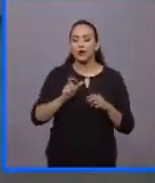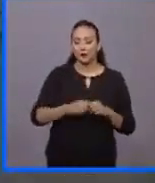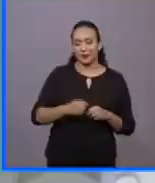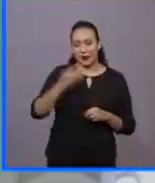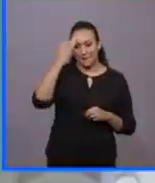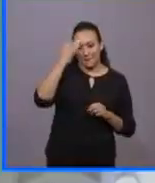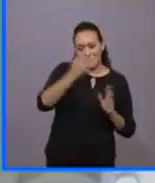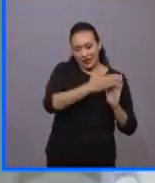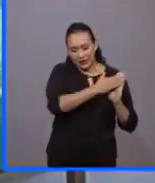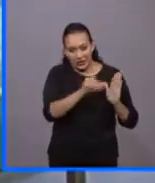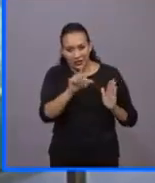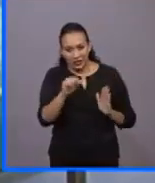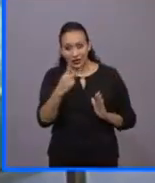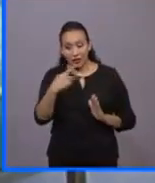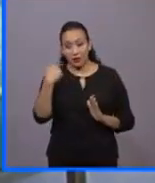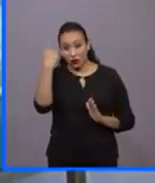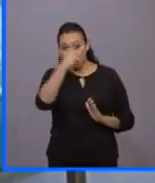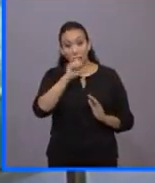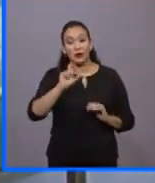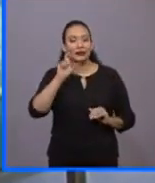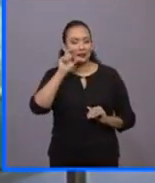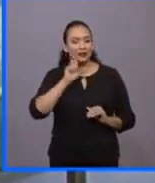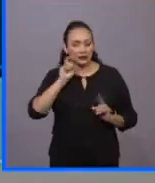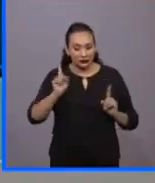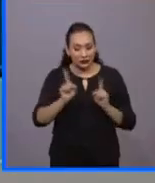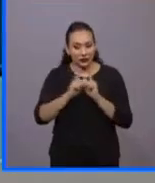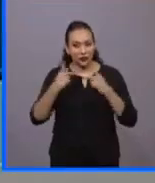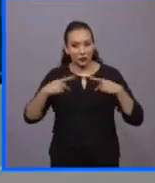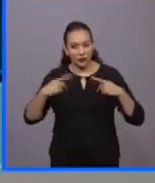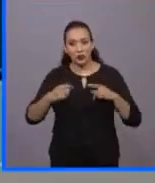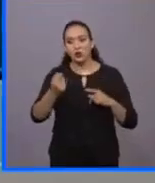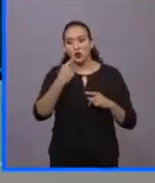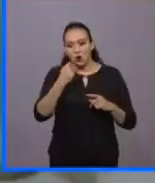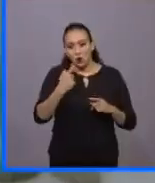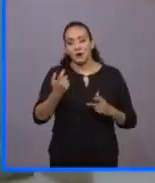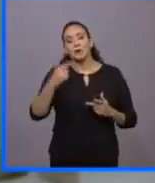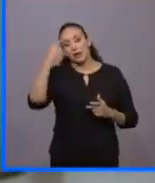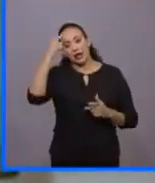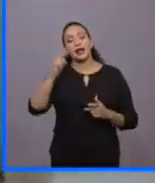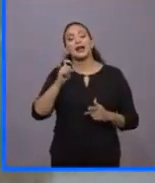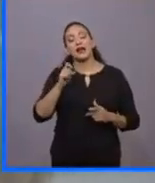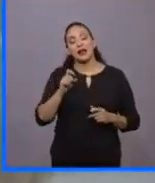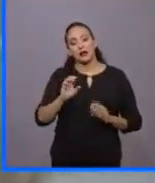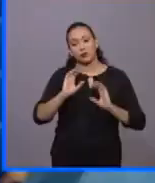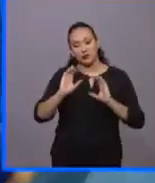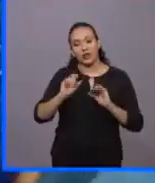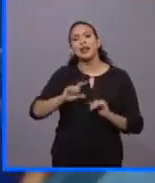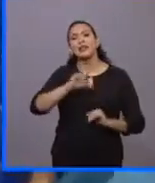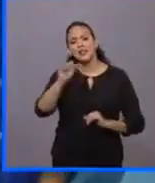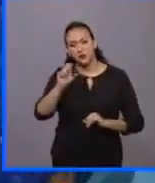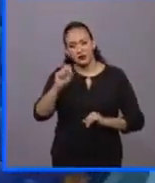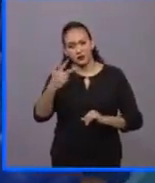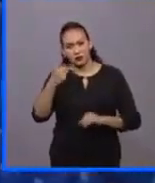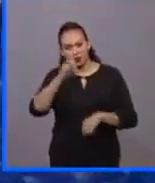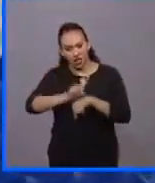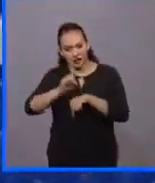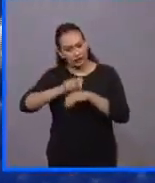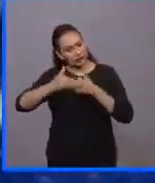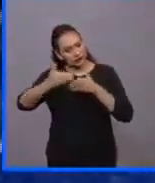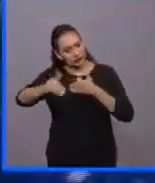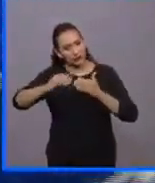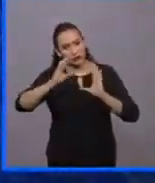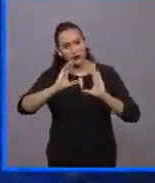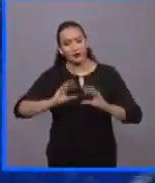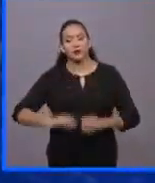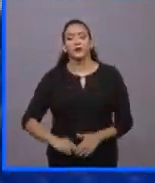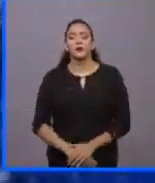primeras 72 horas después de la exposición y durante 28 días consecutivos. Para el canal del Poder Judicial de la Federación,